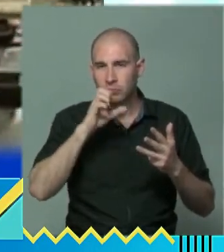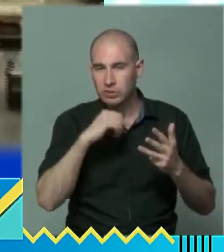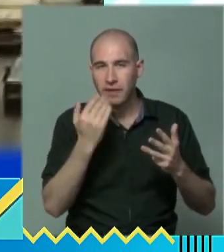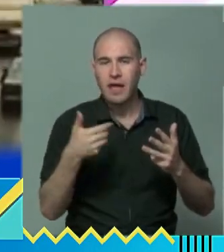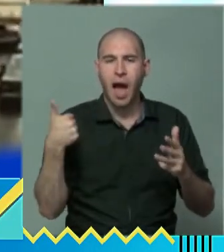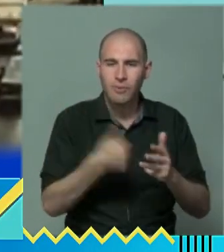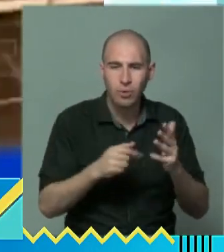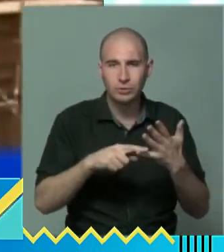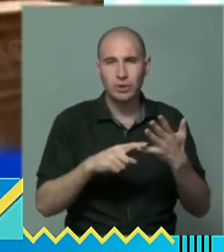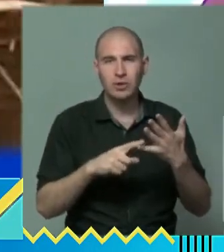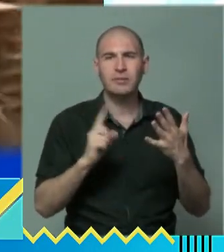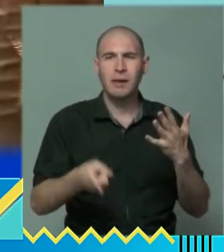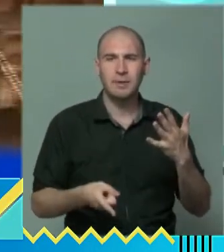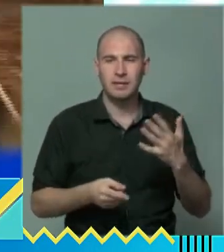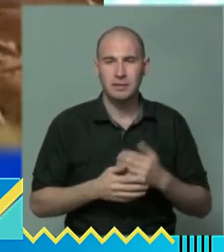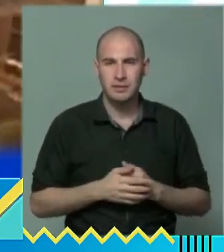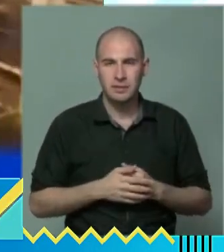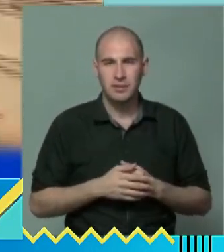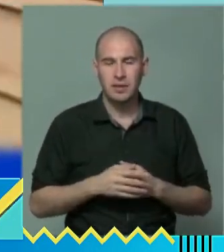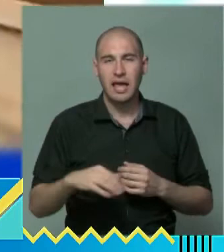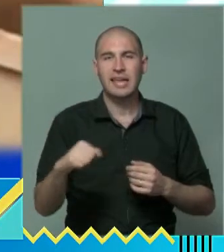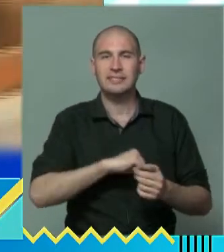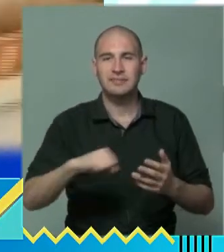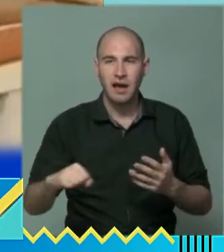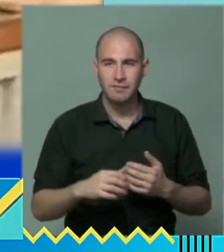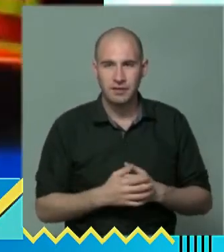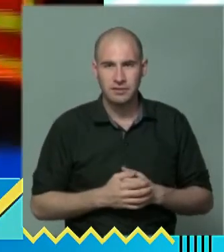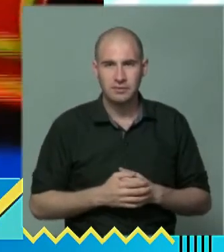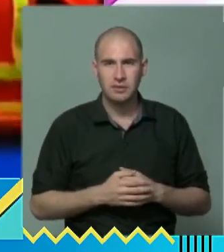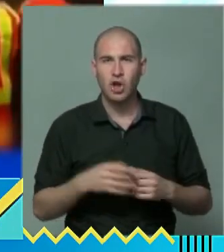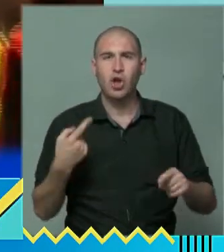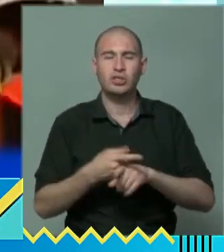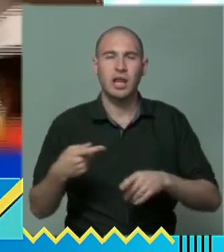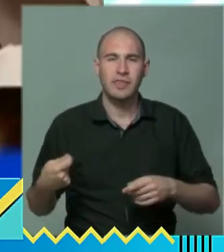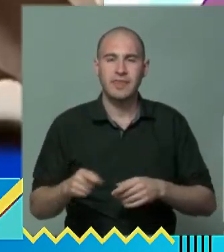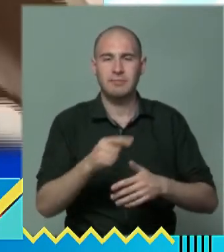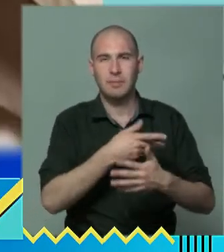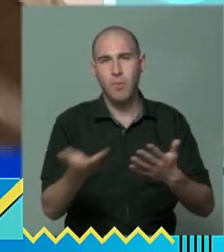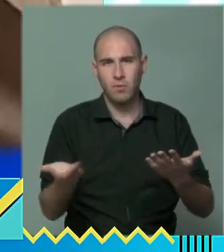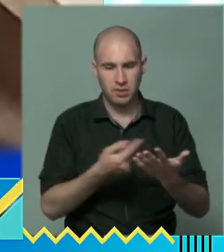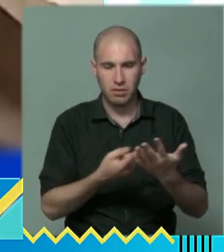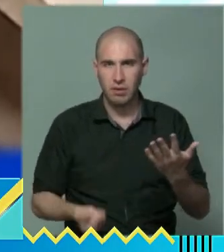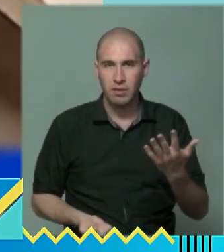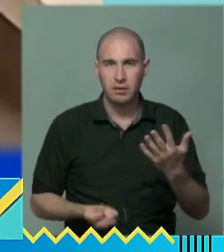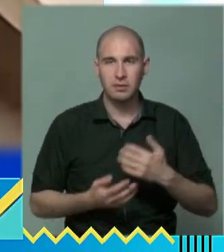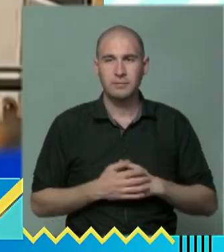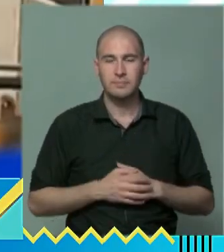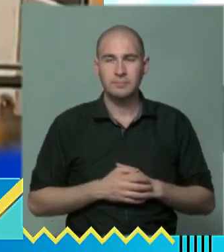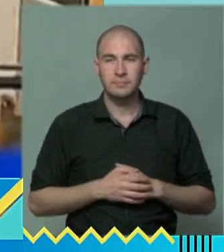abuso sexual y una defraudación Contra la administración pública. contra la administración pública.